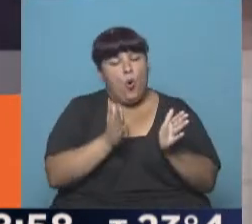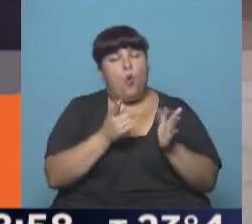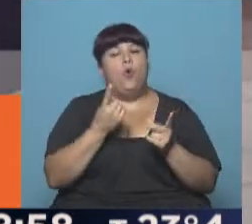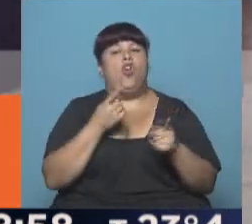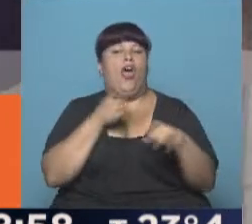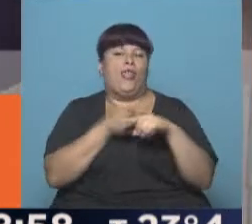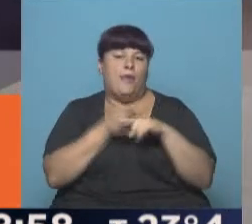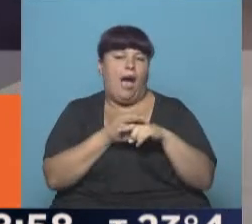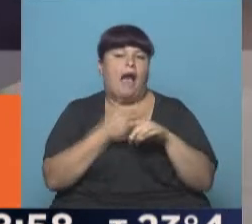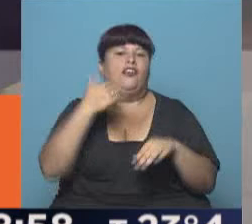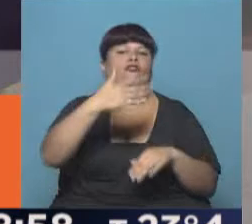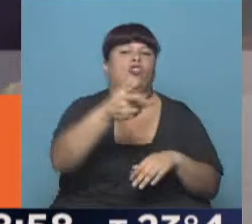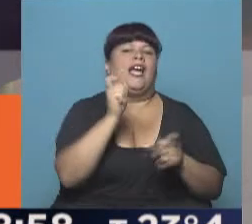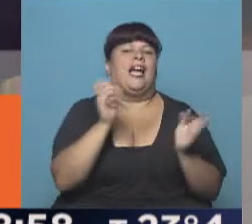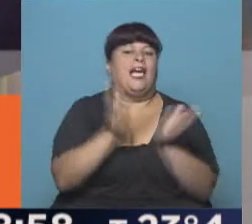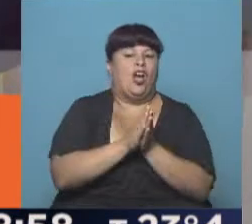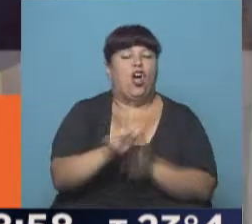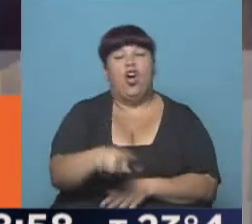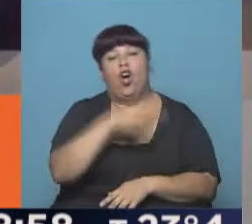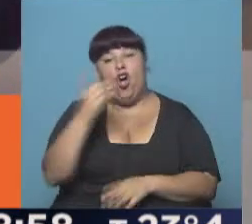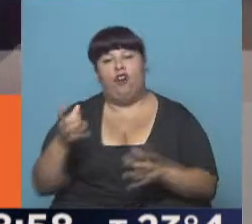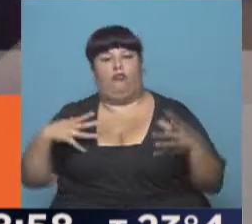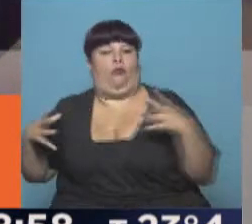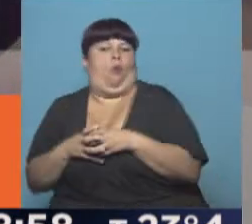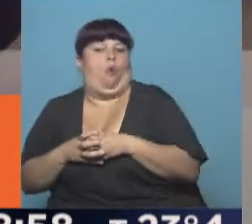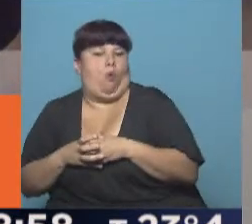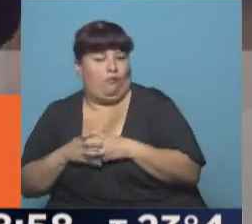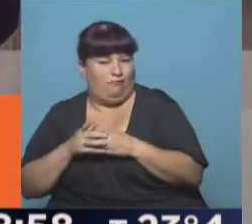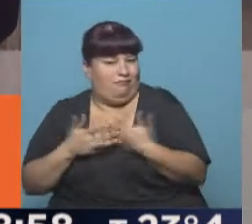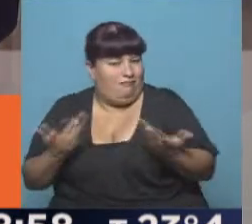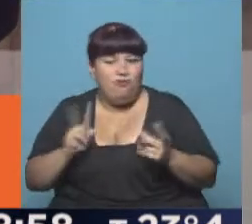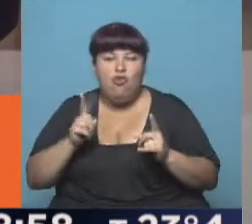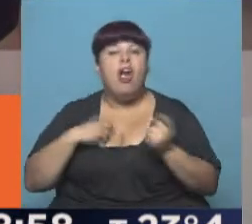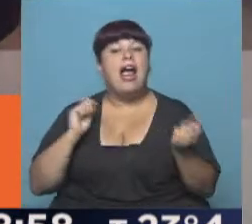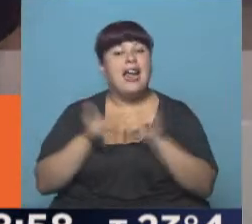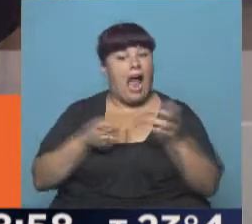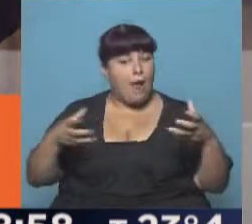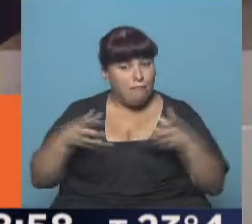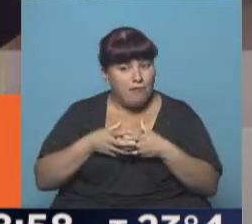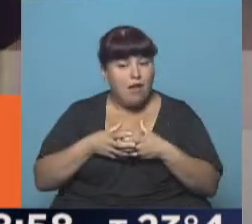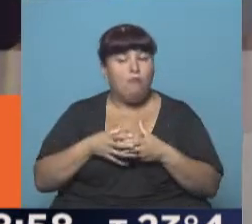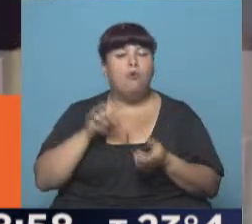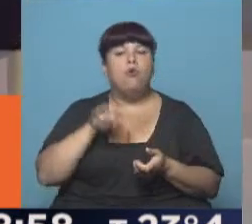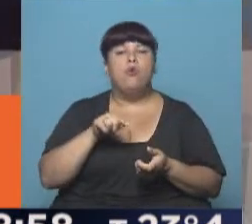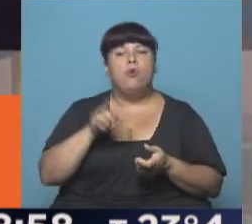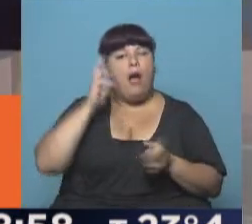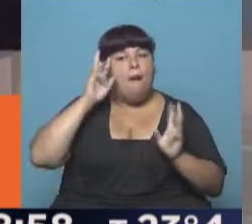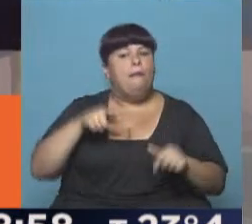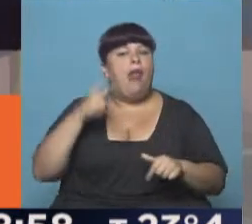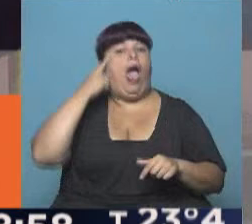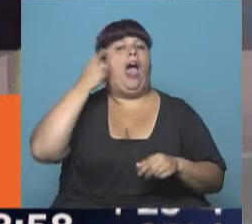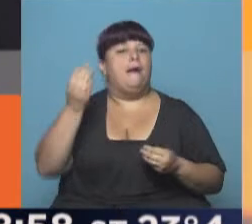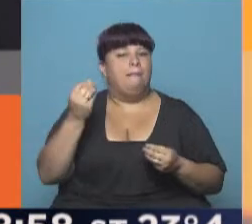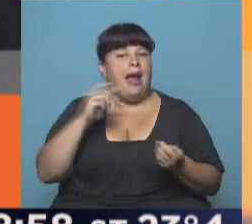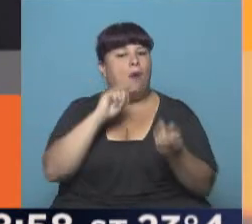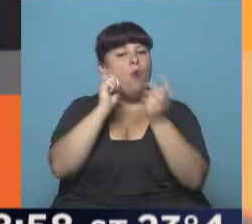es discutir a dónde vamos y con quién vamos, y otra cosa es amontonarnos. Cambiemos fue una idea para